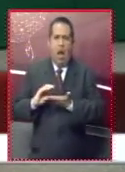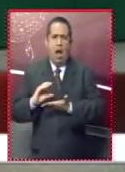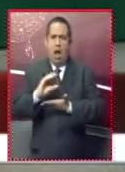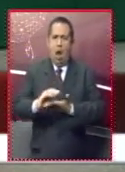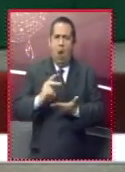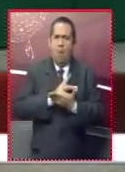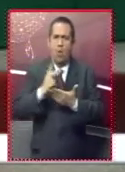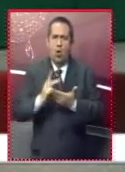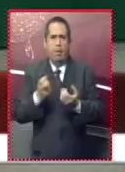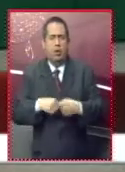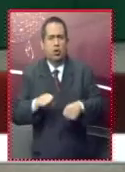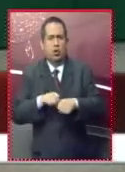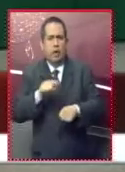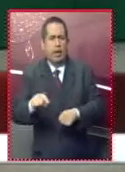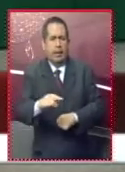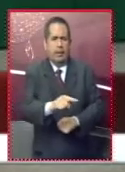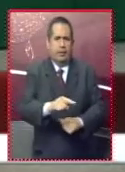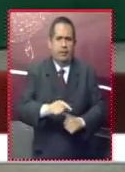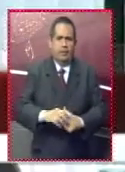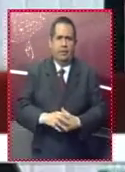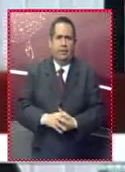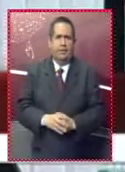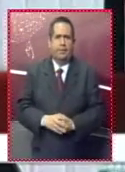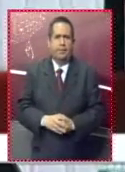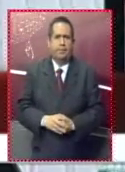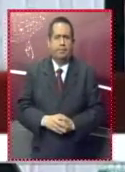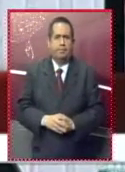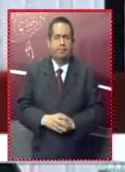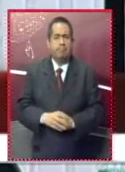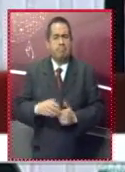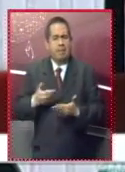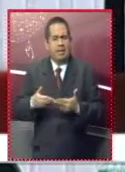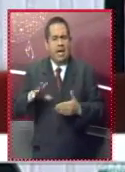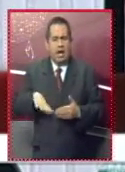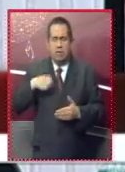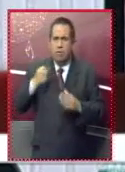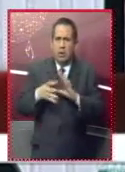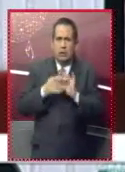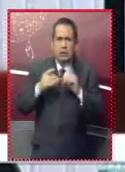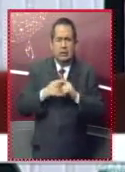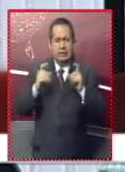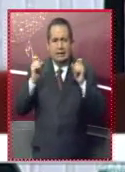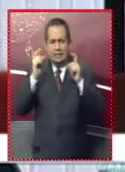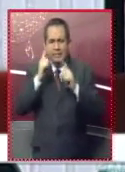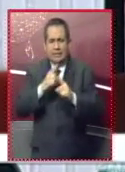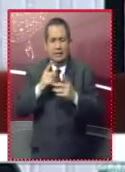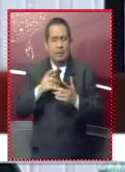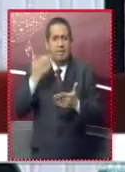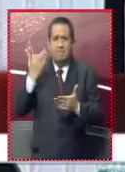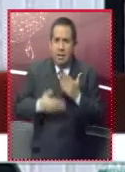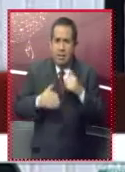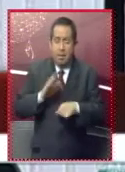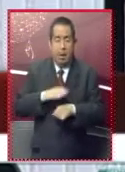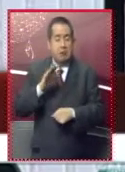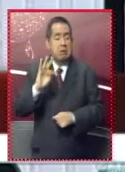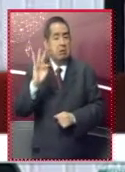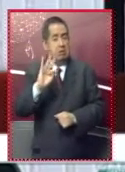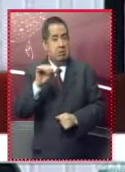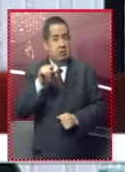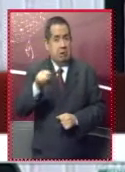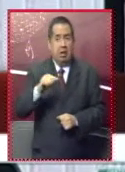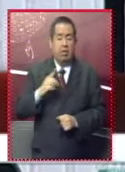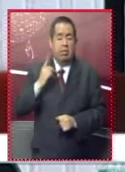social. Acompañado de mecanismos de rendición de cuentas. Que todos estos esfuerzos estarán incompletos si el legislativo